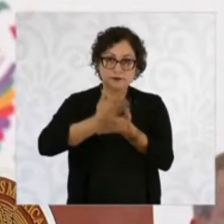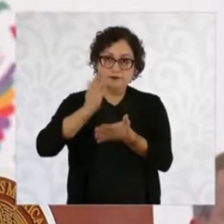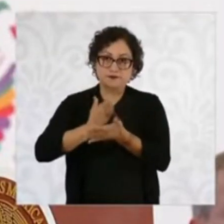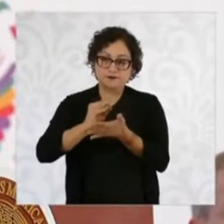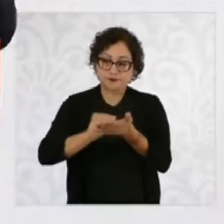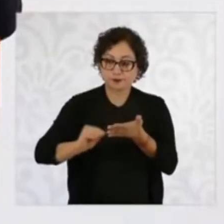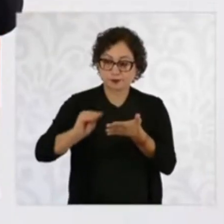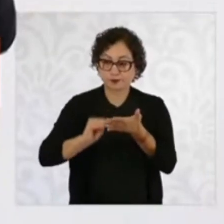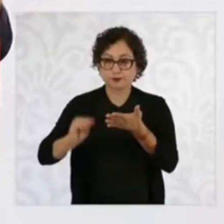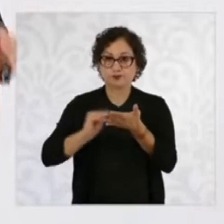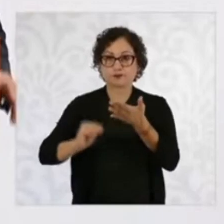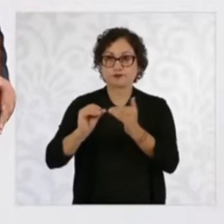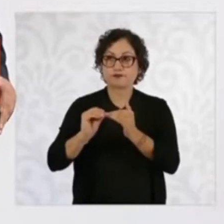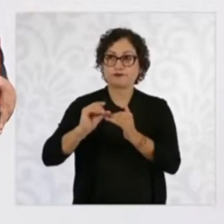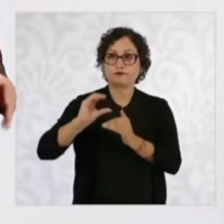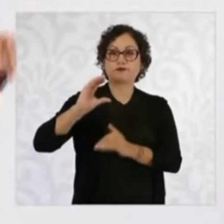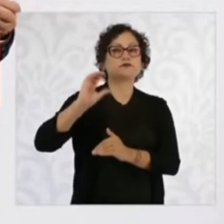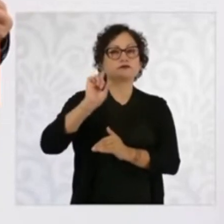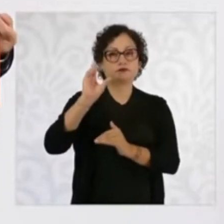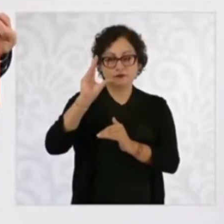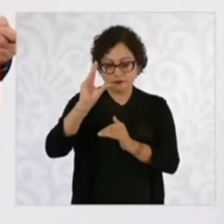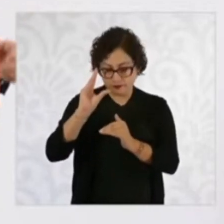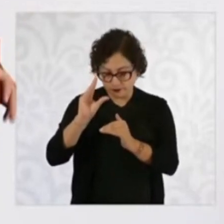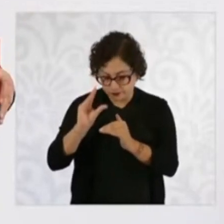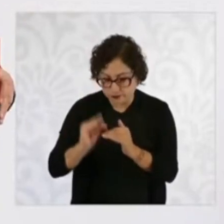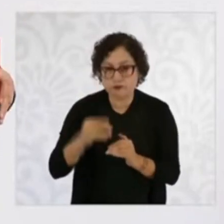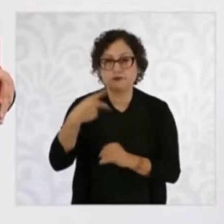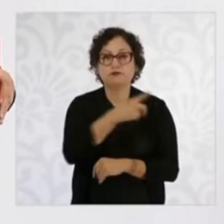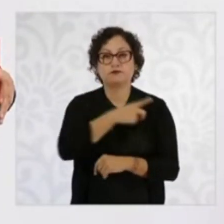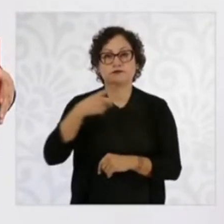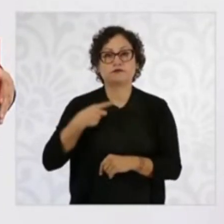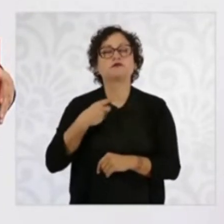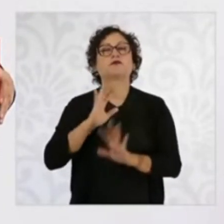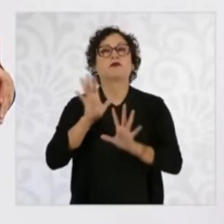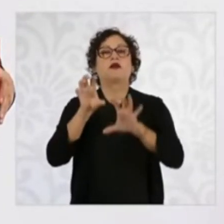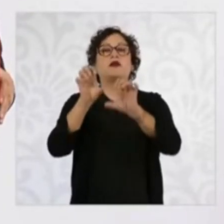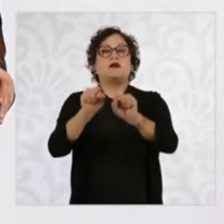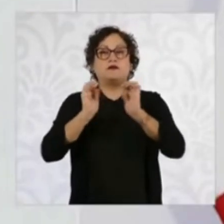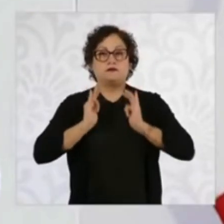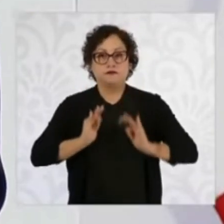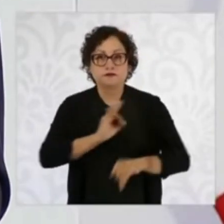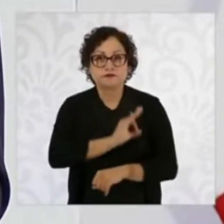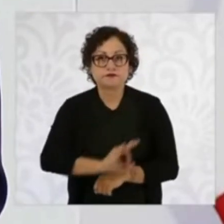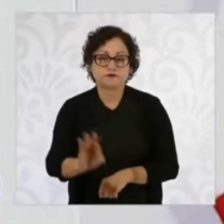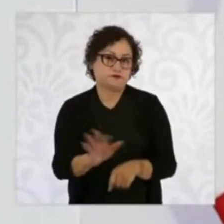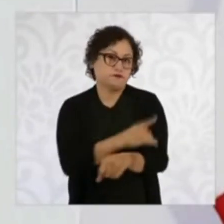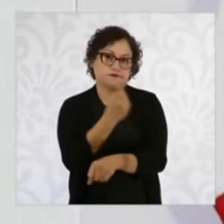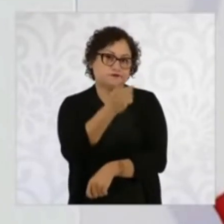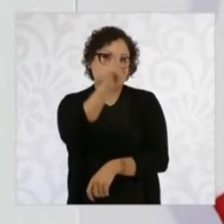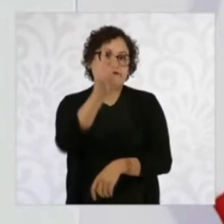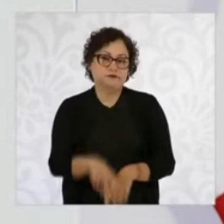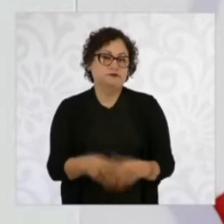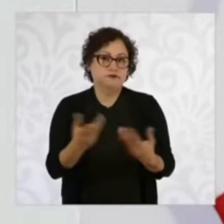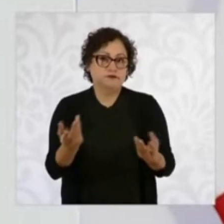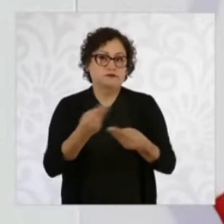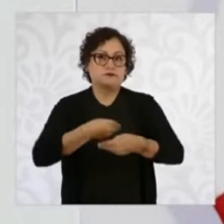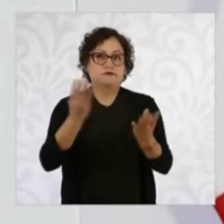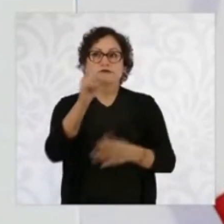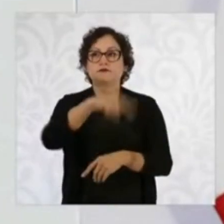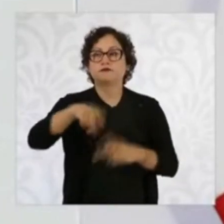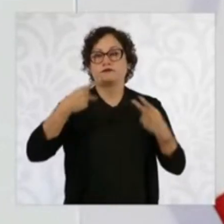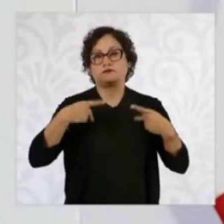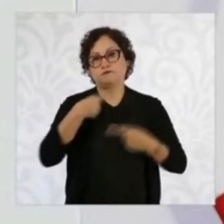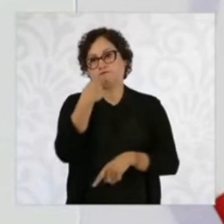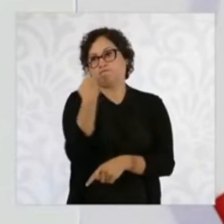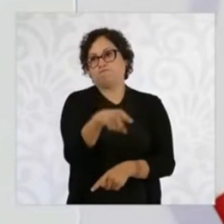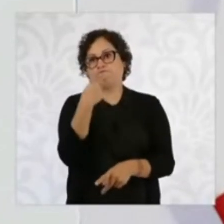vaya disminuyendo el saldo de su deuda y sea tangible, porque hemos recibido pues muchas quejas, con